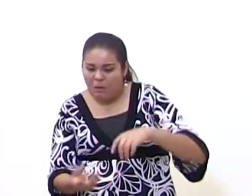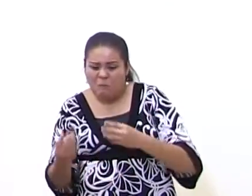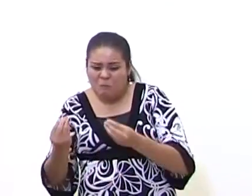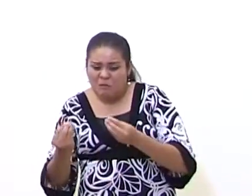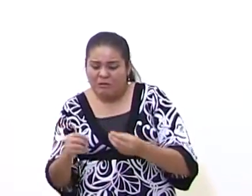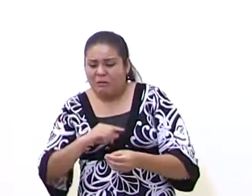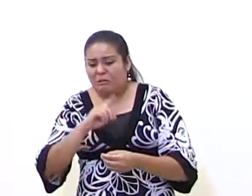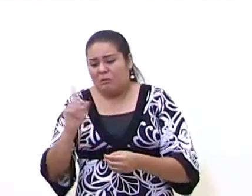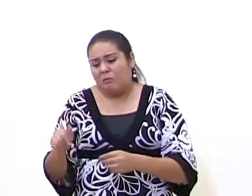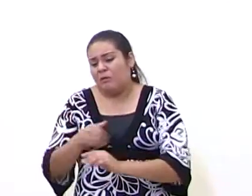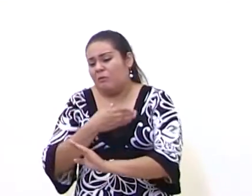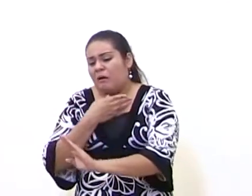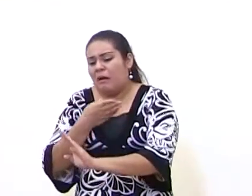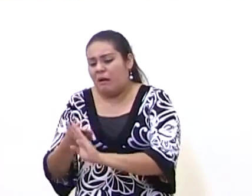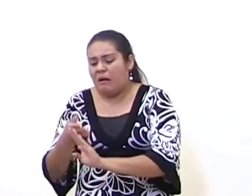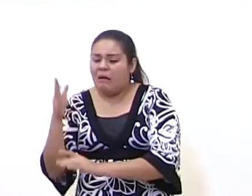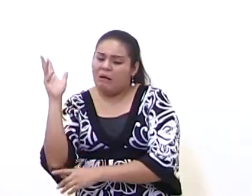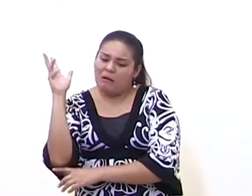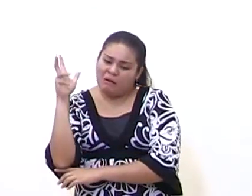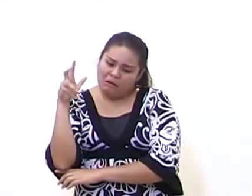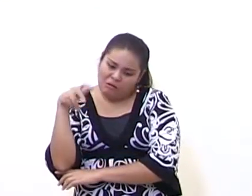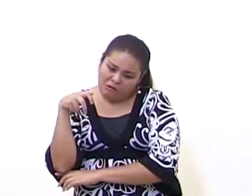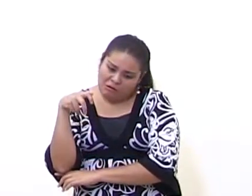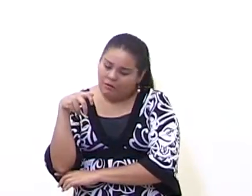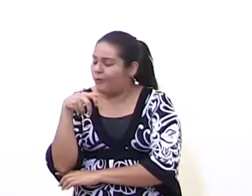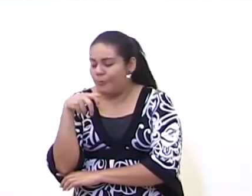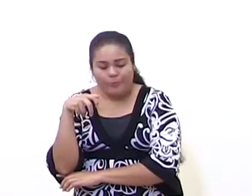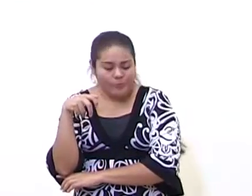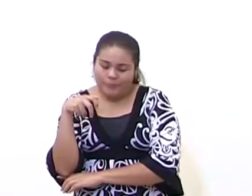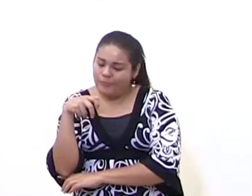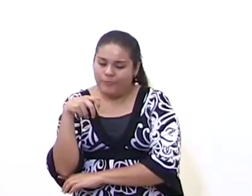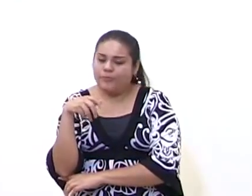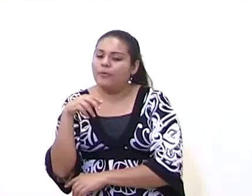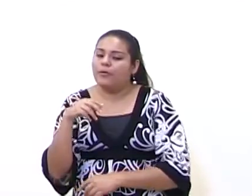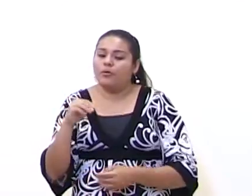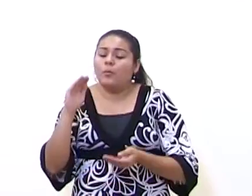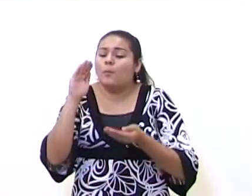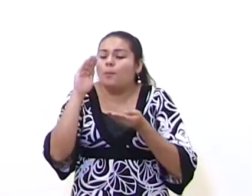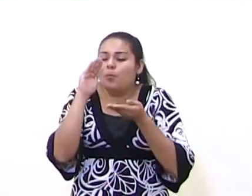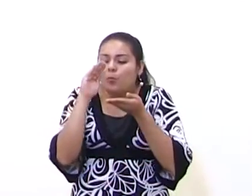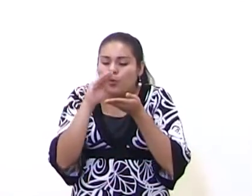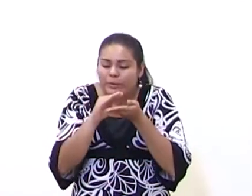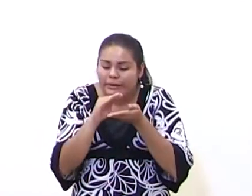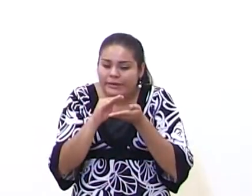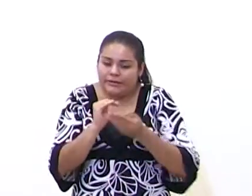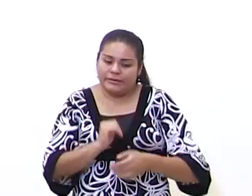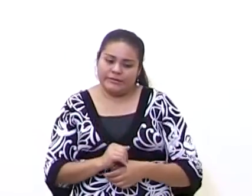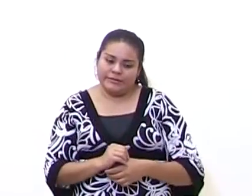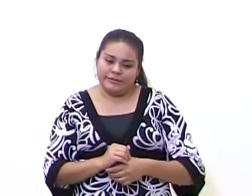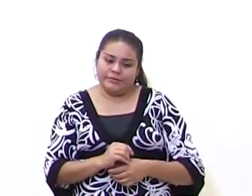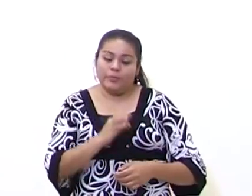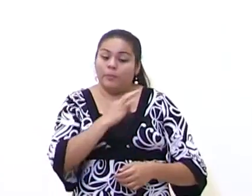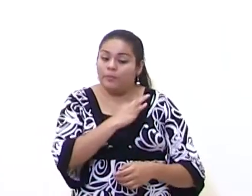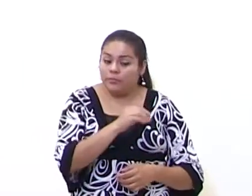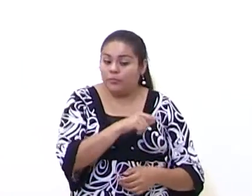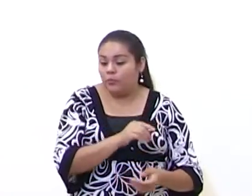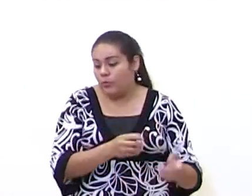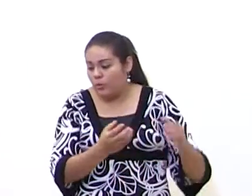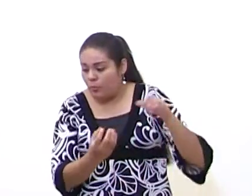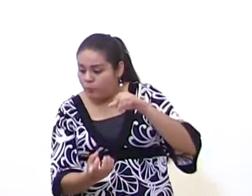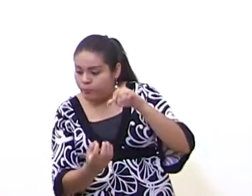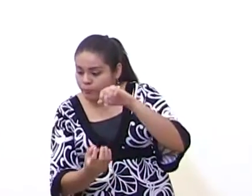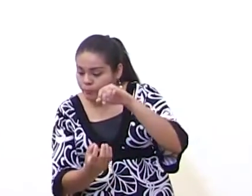como nutrientes, pero además también requería cierta cantidad de agua. Y pues el efecto que